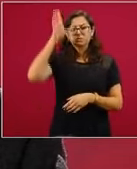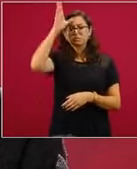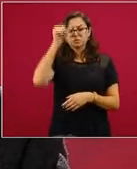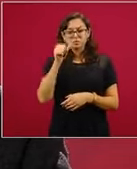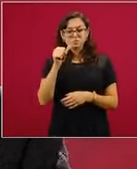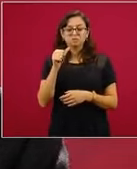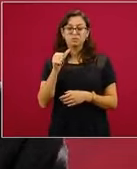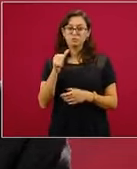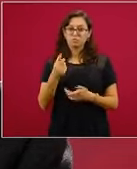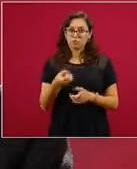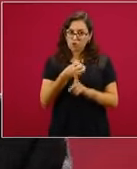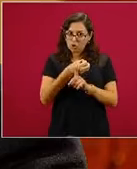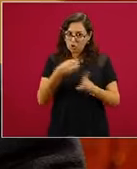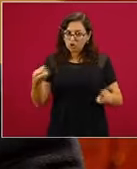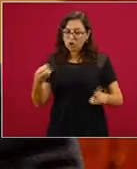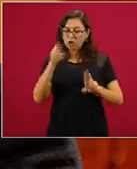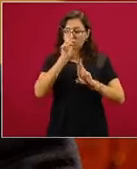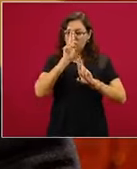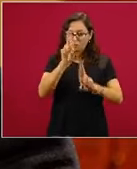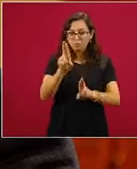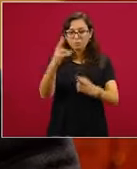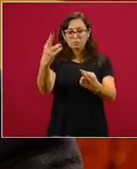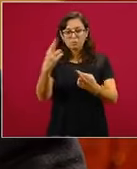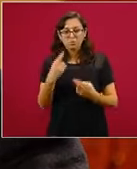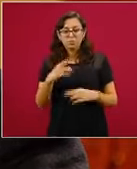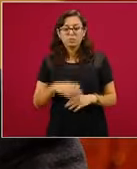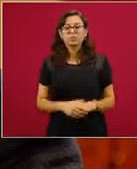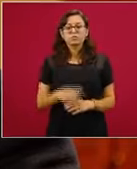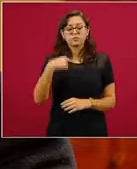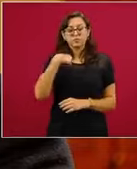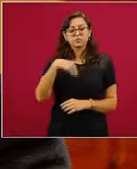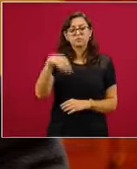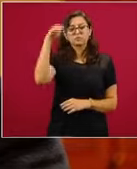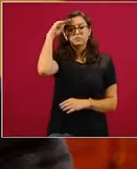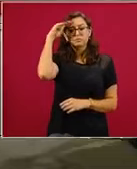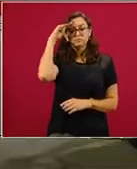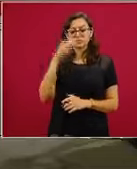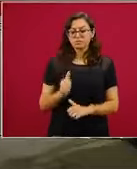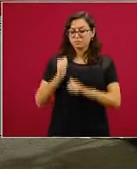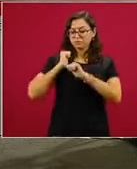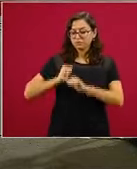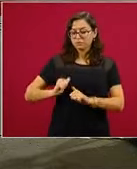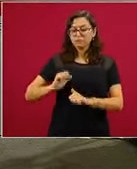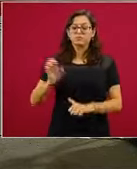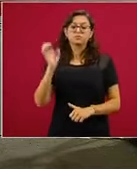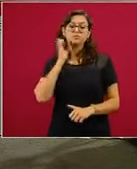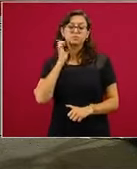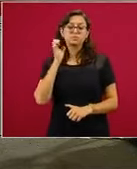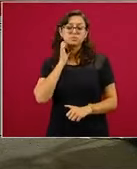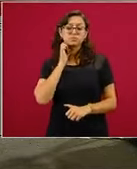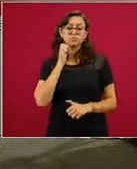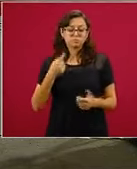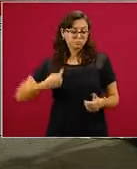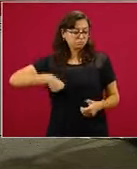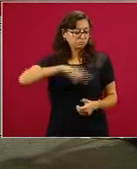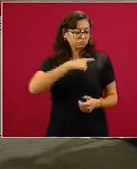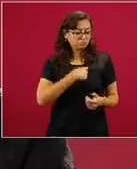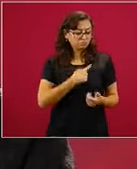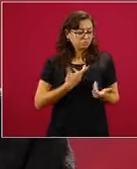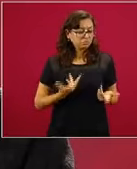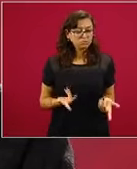acuerdo de civilidad. Considero que el Poder Ejecutivo y los funcionarios que participamos en él no somos quienes para